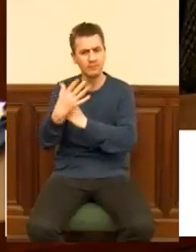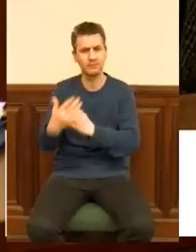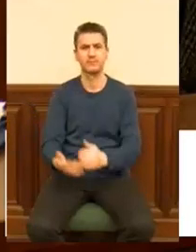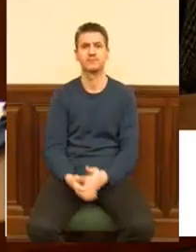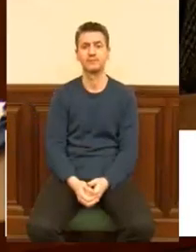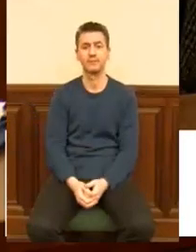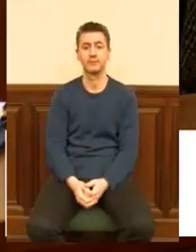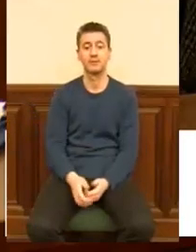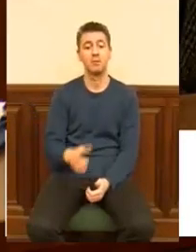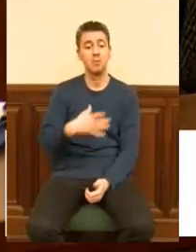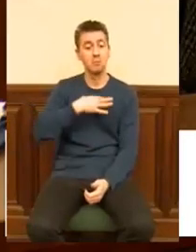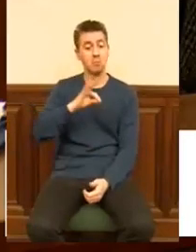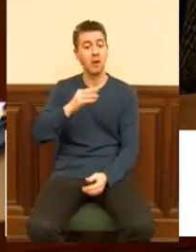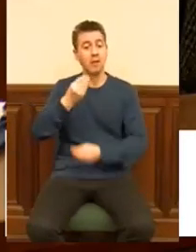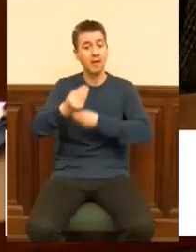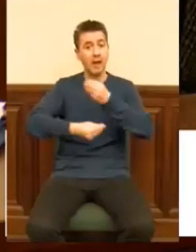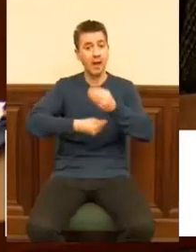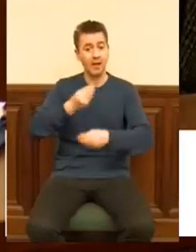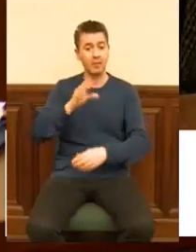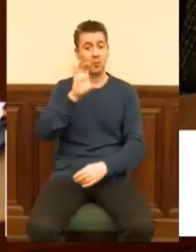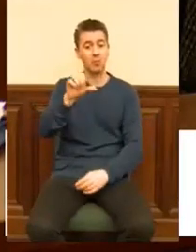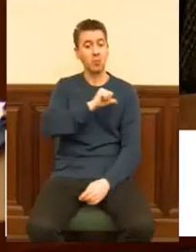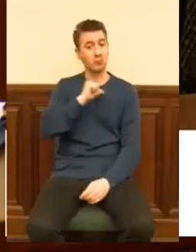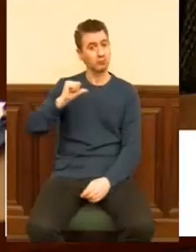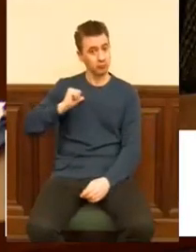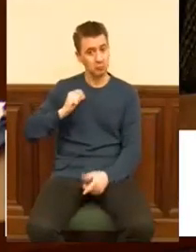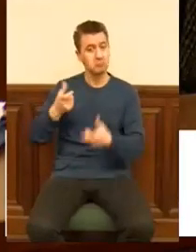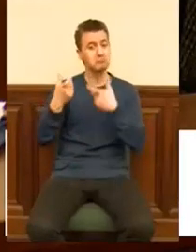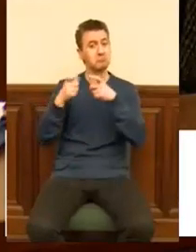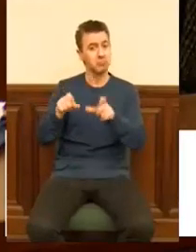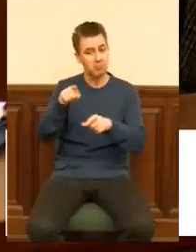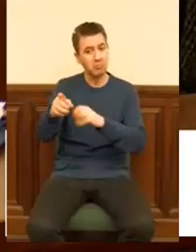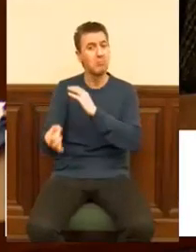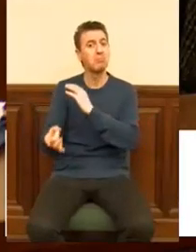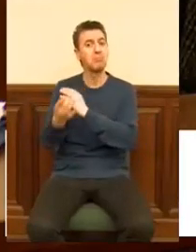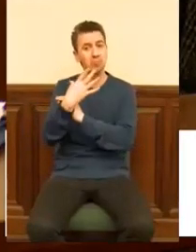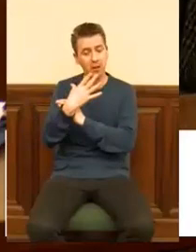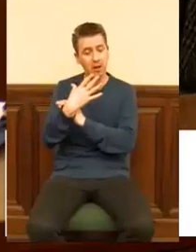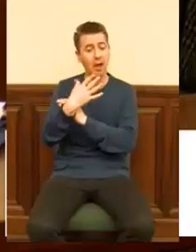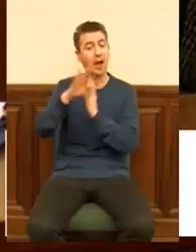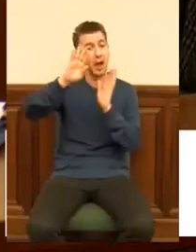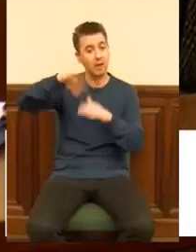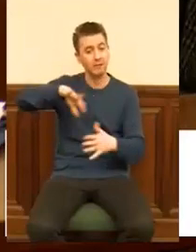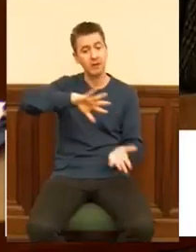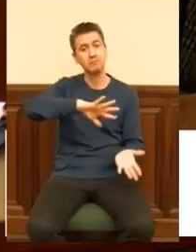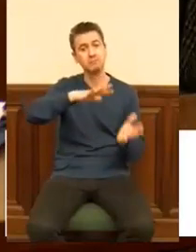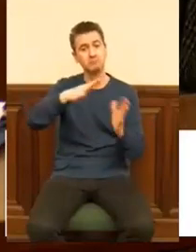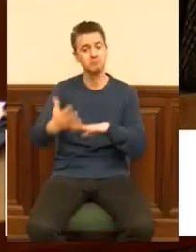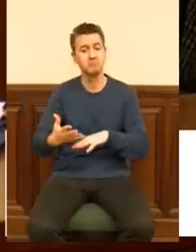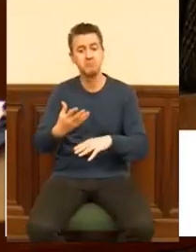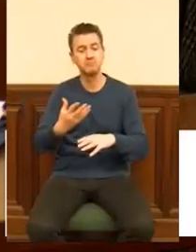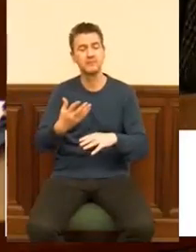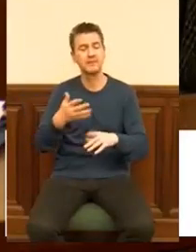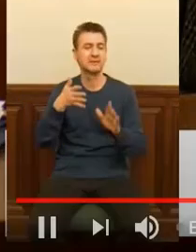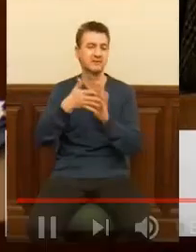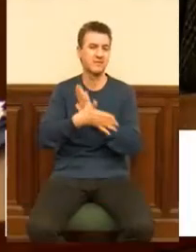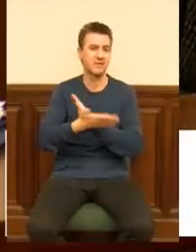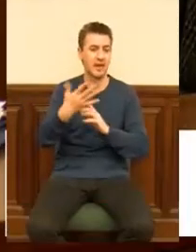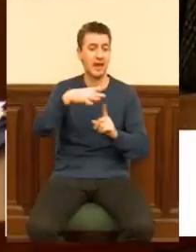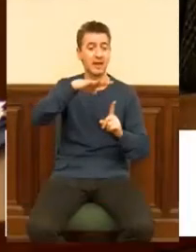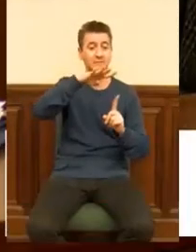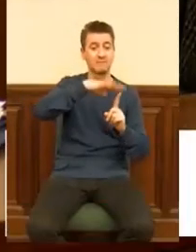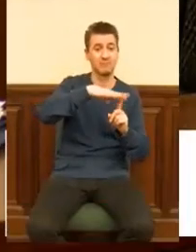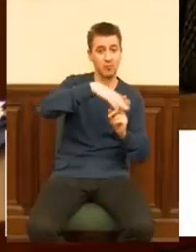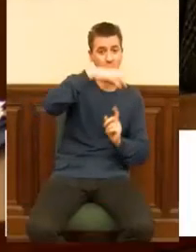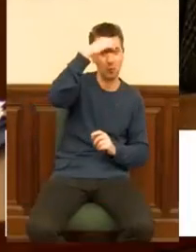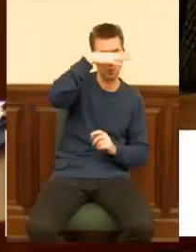el ámbito autonómico y que contribuyen de manera decisiva a mejorar el recibo de la luz, y además se hace